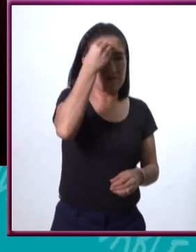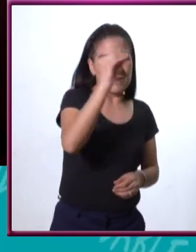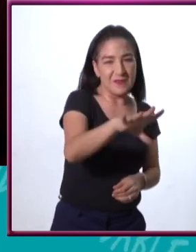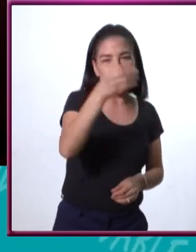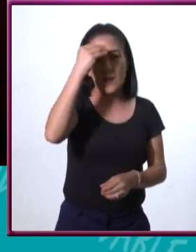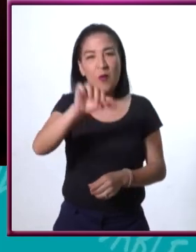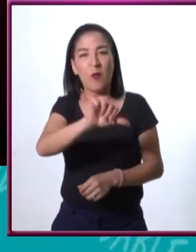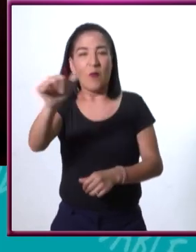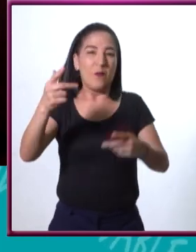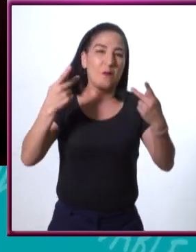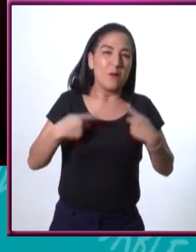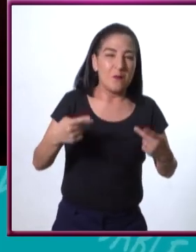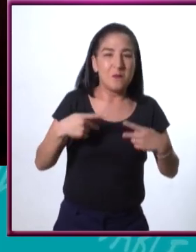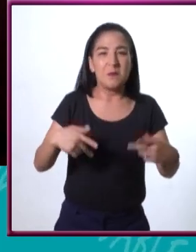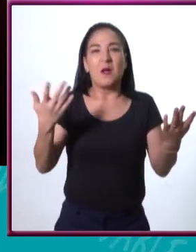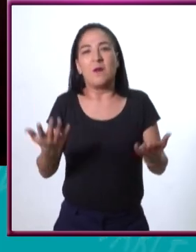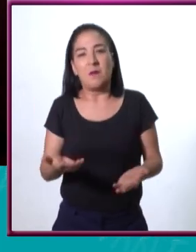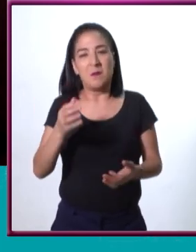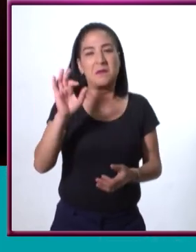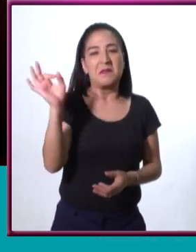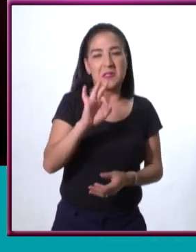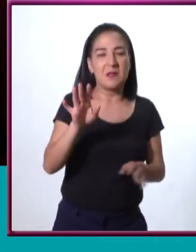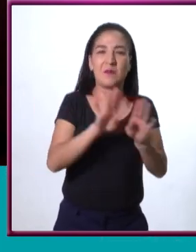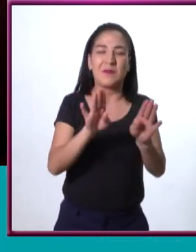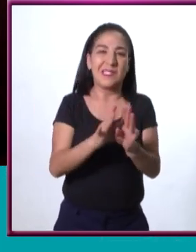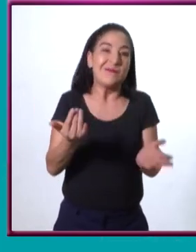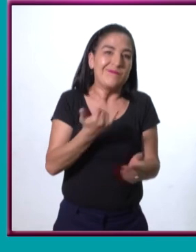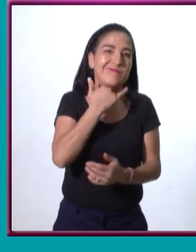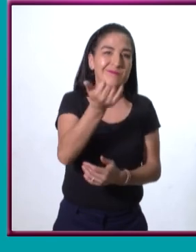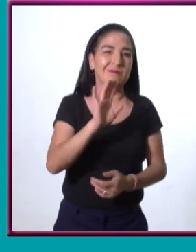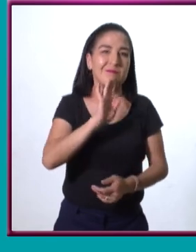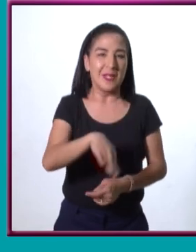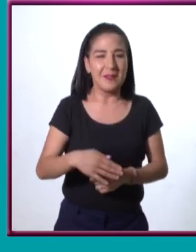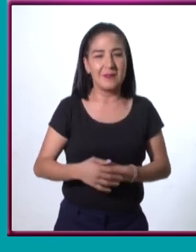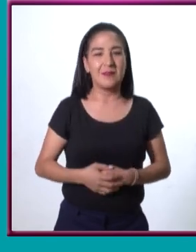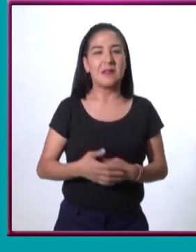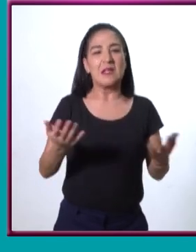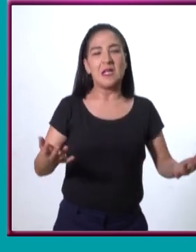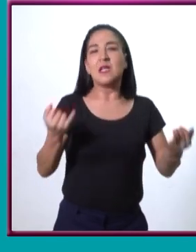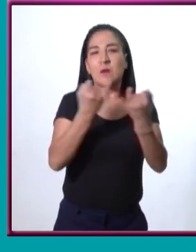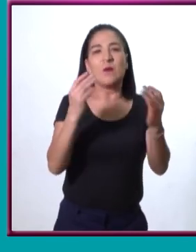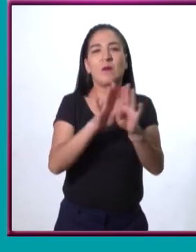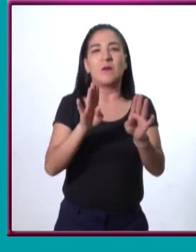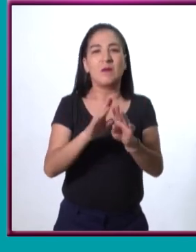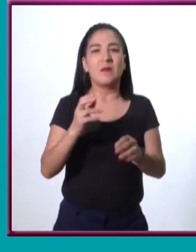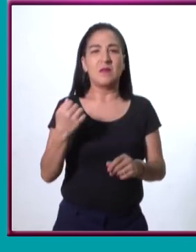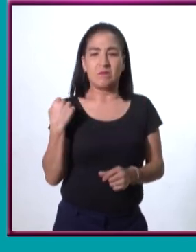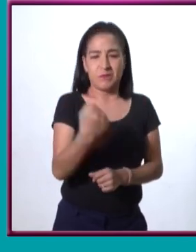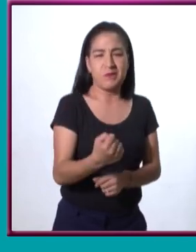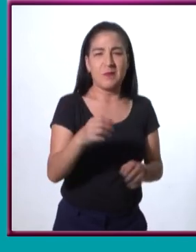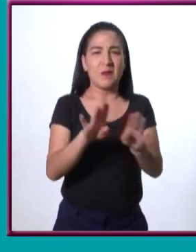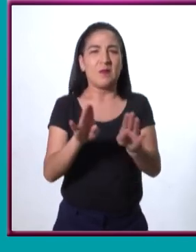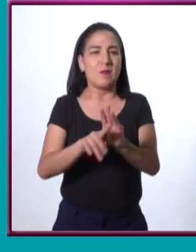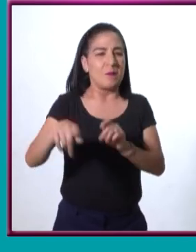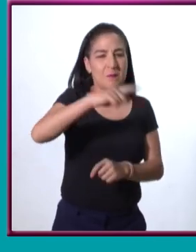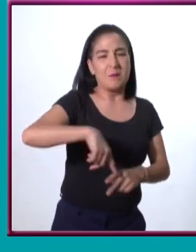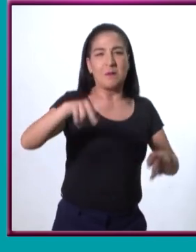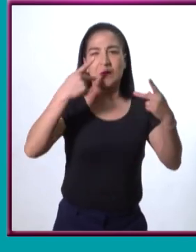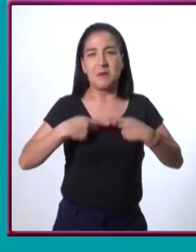están simplemente son incorrectos, pues. Es al igual algo que se impone a la sociedad, a la